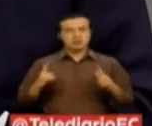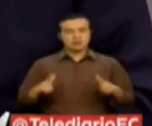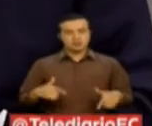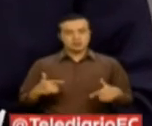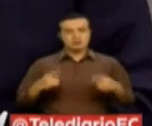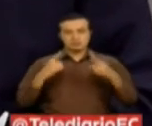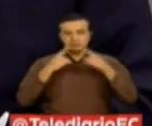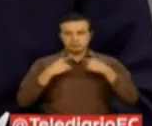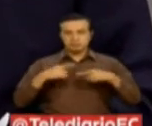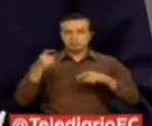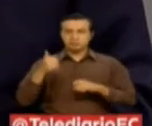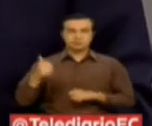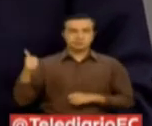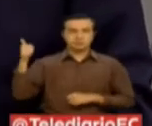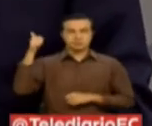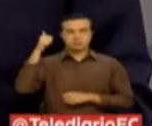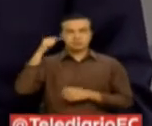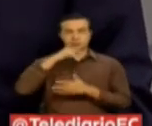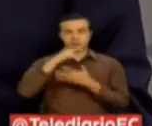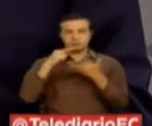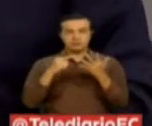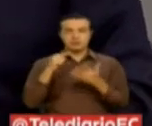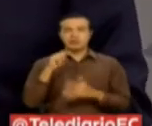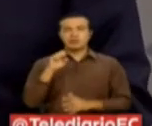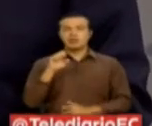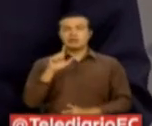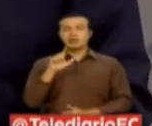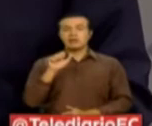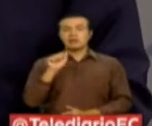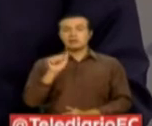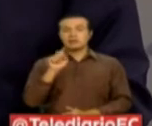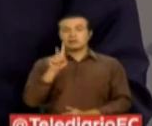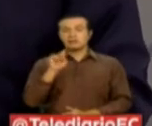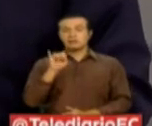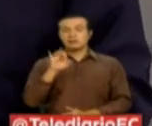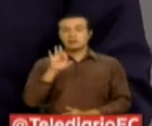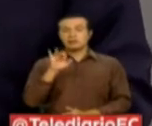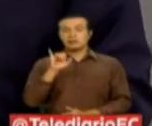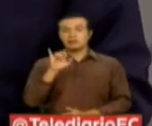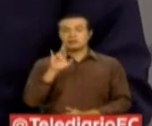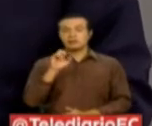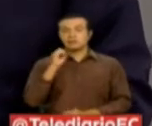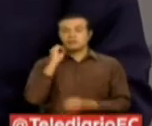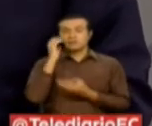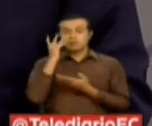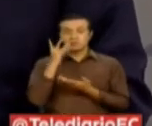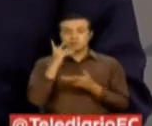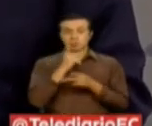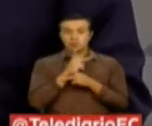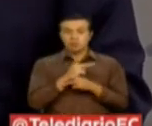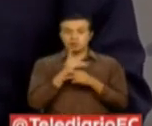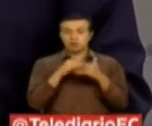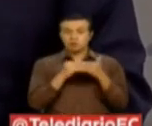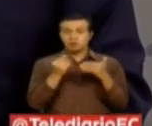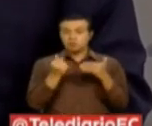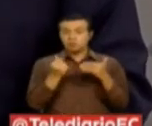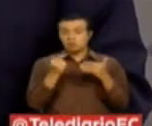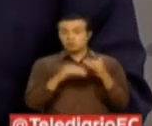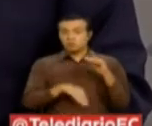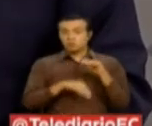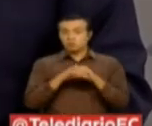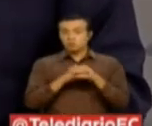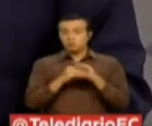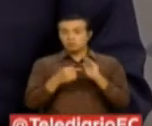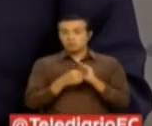moreno la titular de esta cartera de estado maría elsa viteri recalcó que para proteger la dolarización se establecerán topes